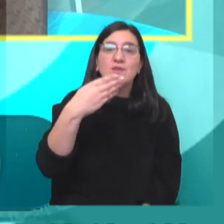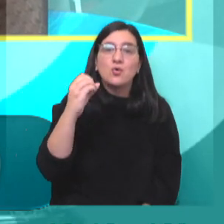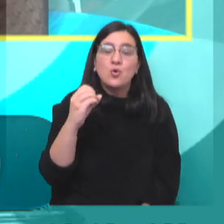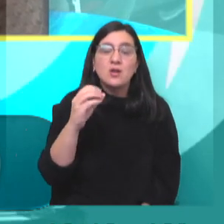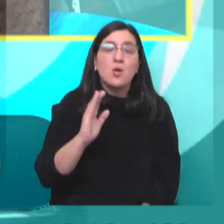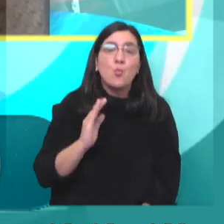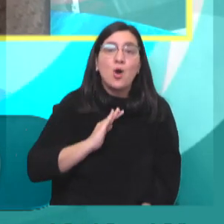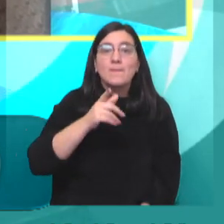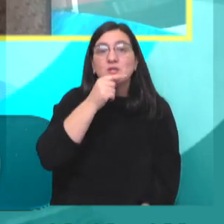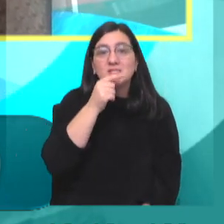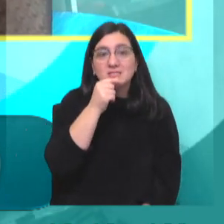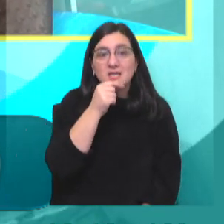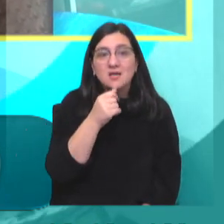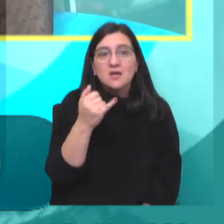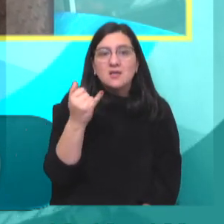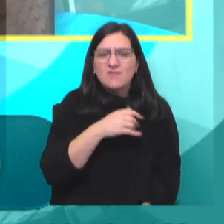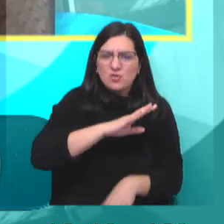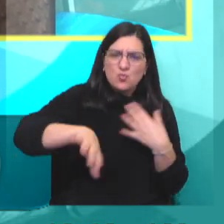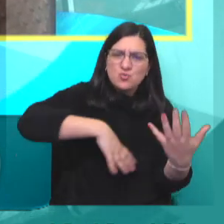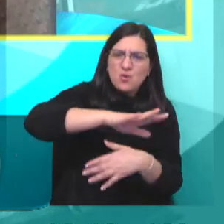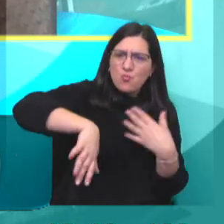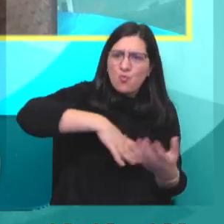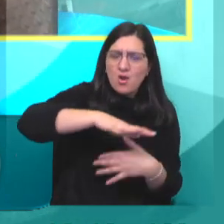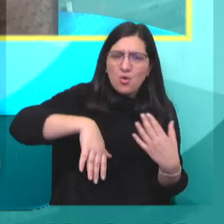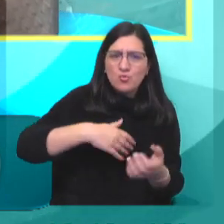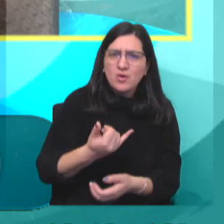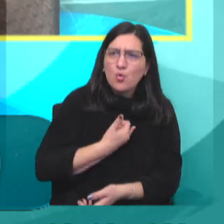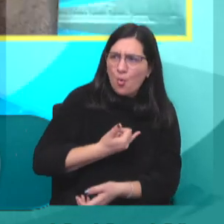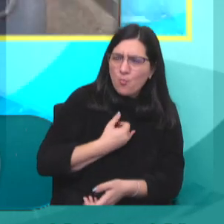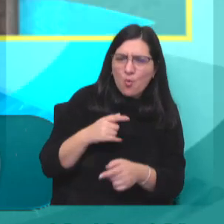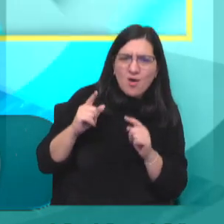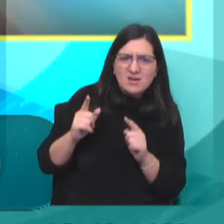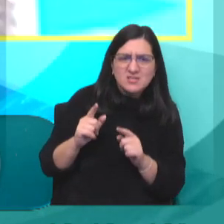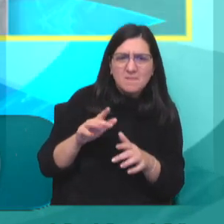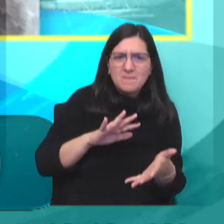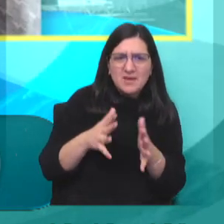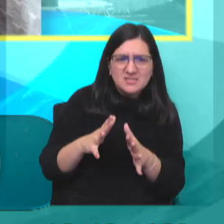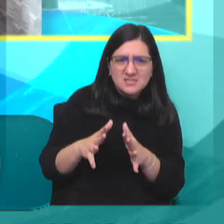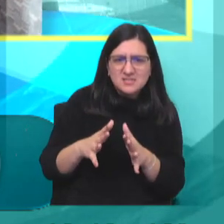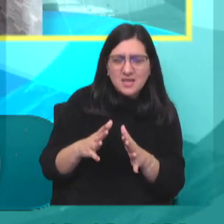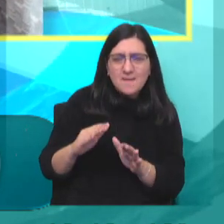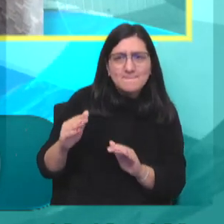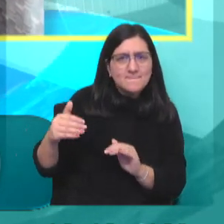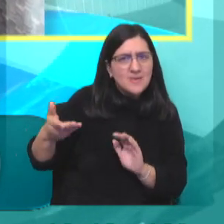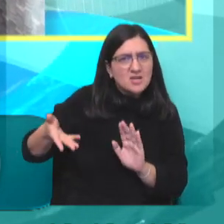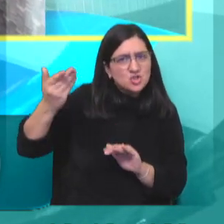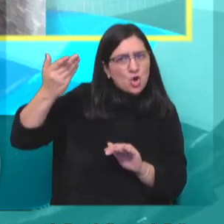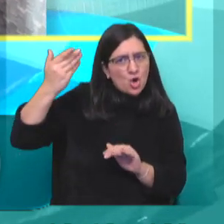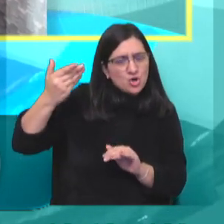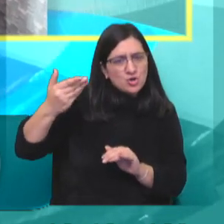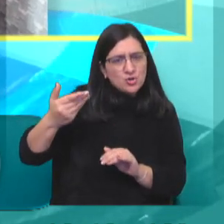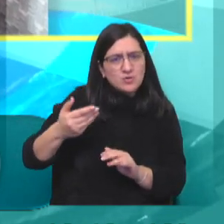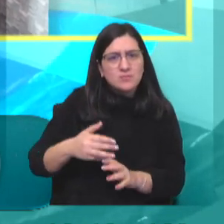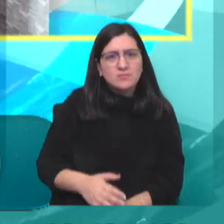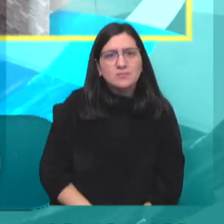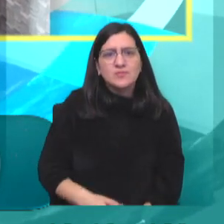policía, y hubo como todo un revuelo en redes acerca de cómo ella parecía como mucho mayor de lo que era, y cómo